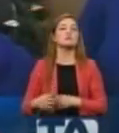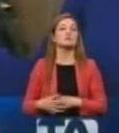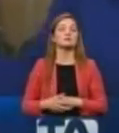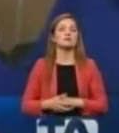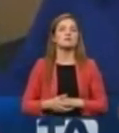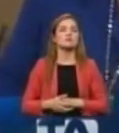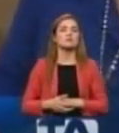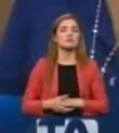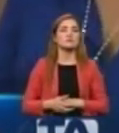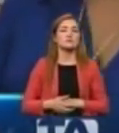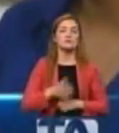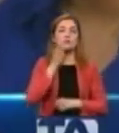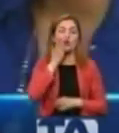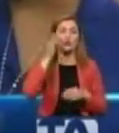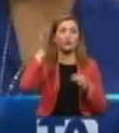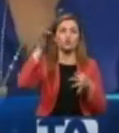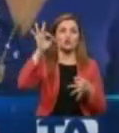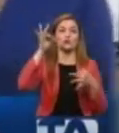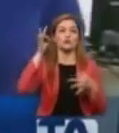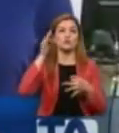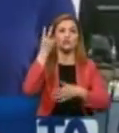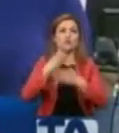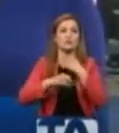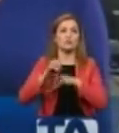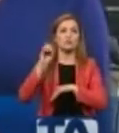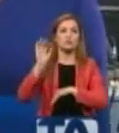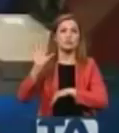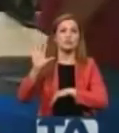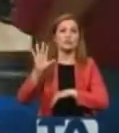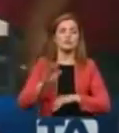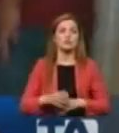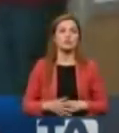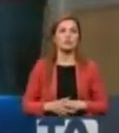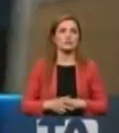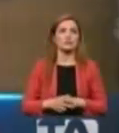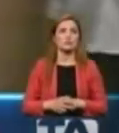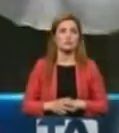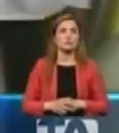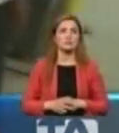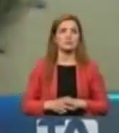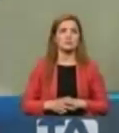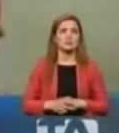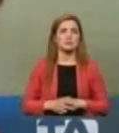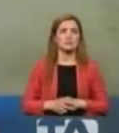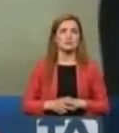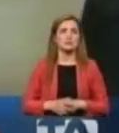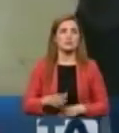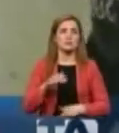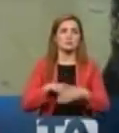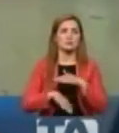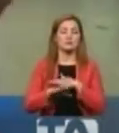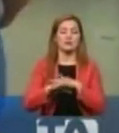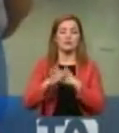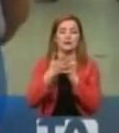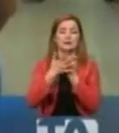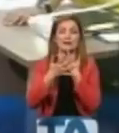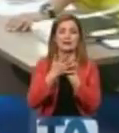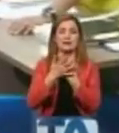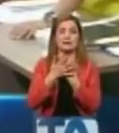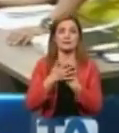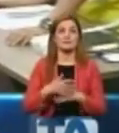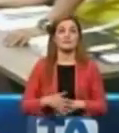Ay, que soy madre soltera, tengo 5 hijos. Era la excusa de la mujer tras intentar ingresar a la penitenciaría del